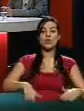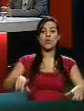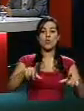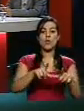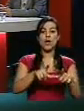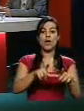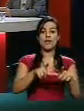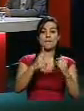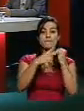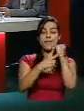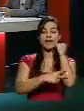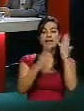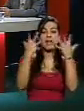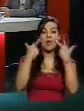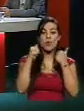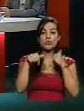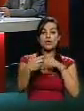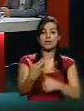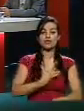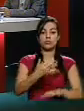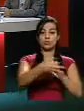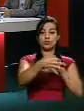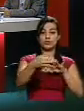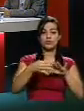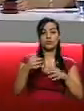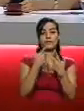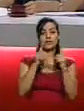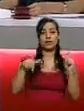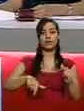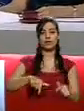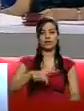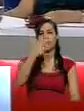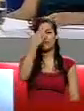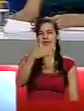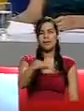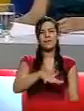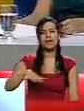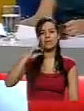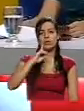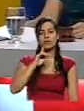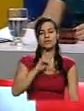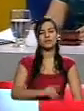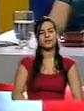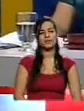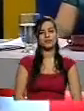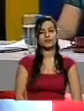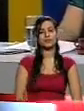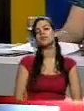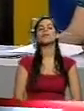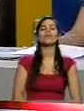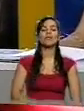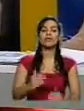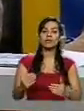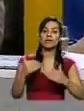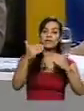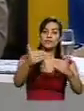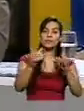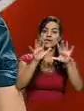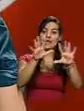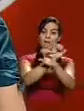Los Leones de la Alcaldía del Municipio de Libertador, en Caracas, frente a la Plaza Bolívar. Luego tenemos a las 10 de la mañana